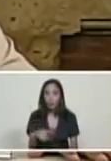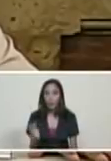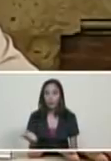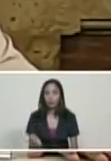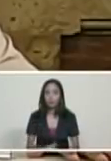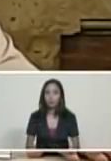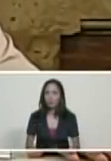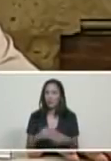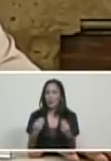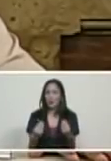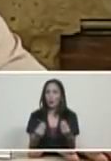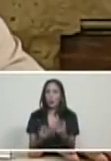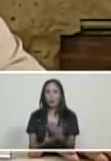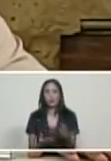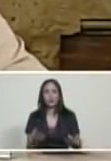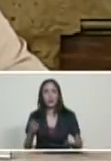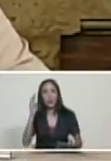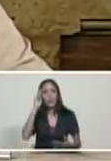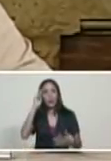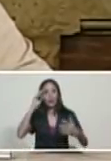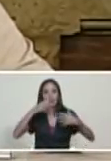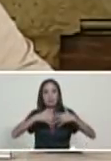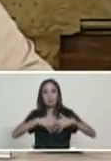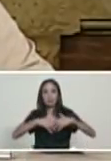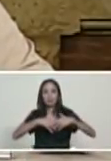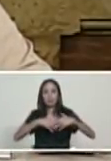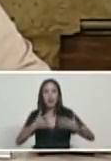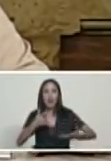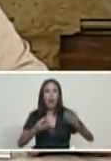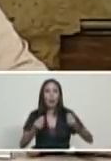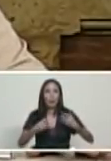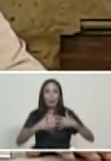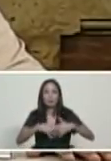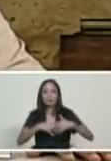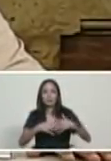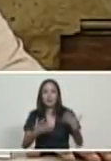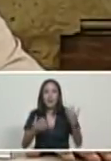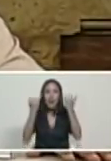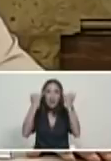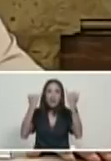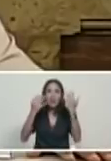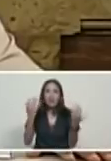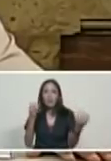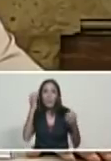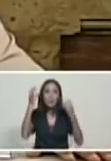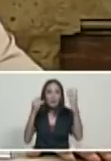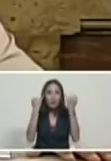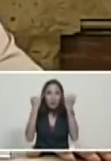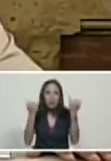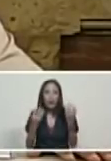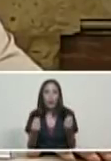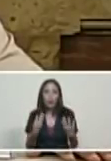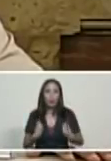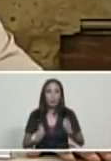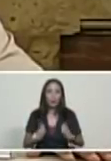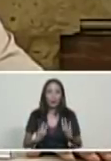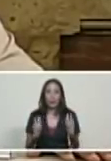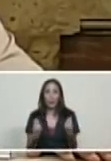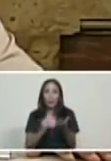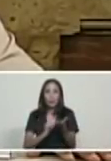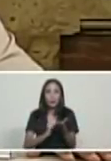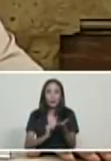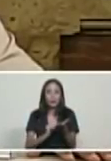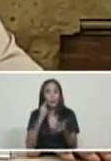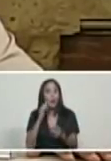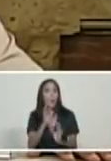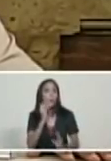Yo sé que la mente se pone a volar, quien me está escuchando se pone a volar la mente. Por ejemplo, si usted,